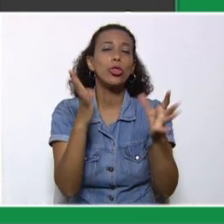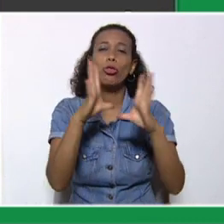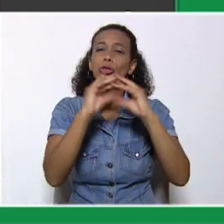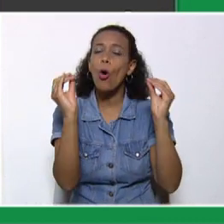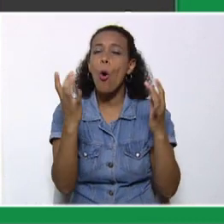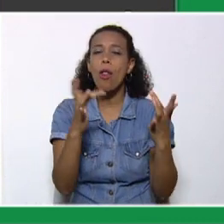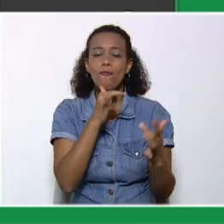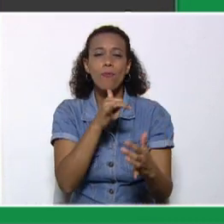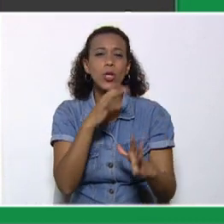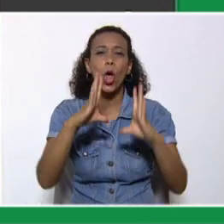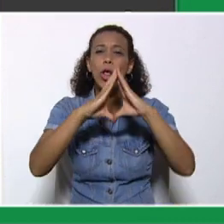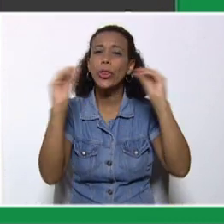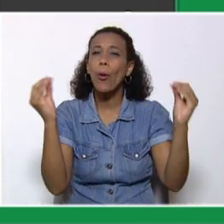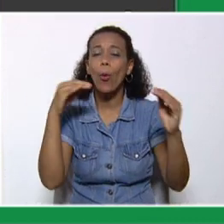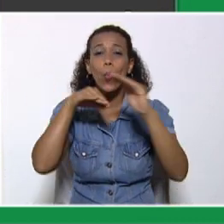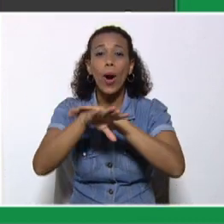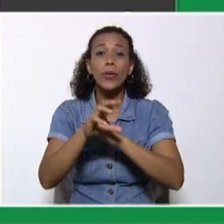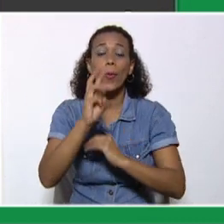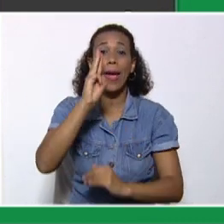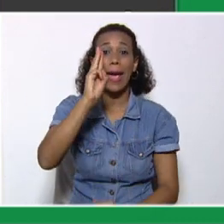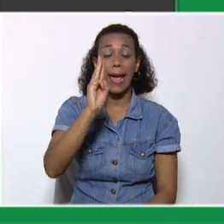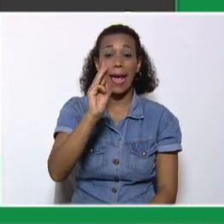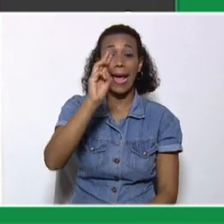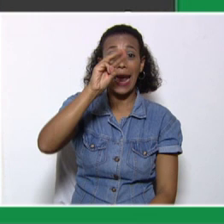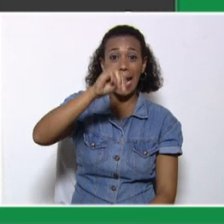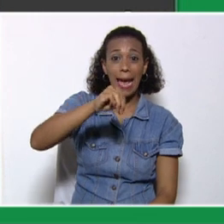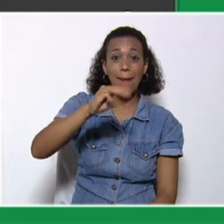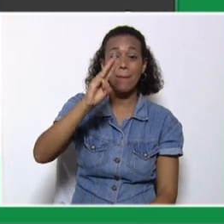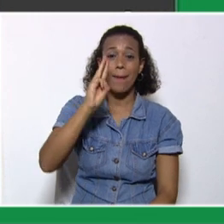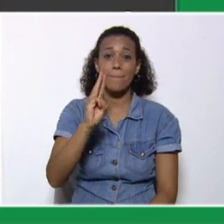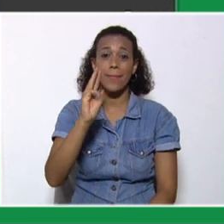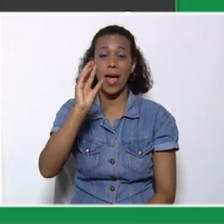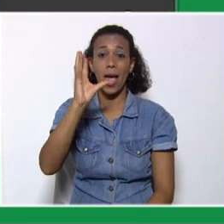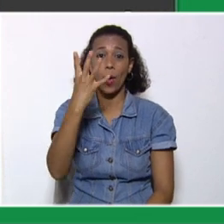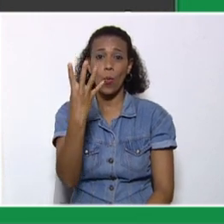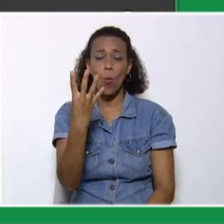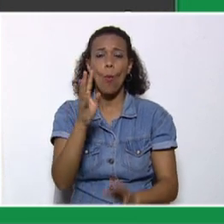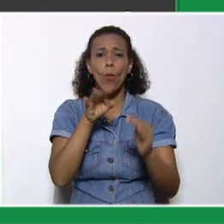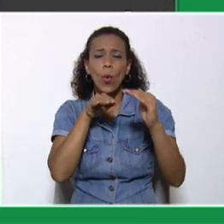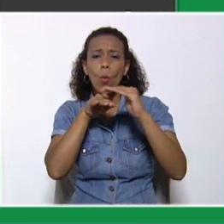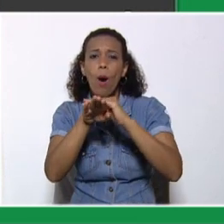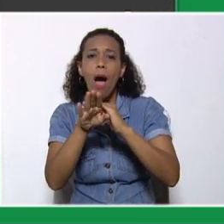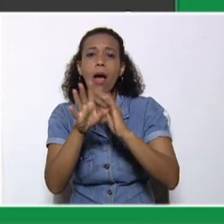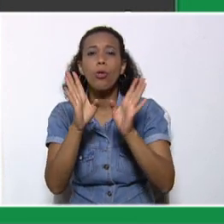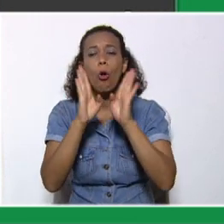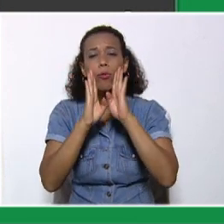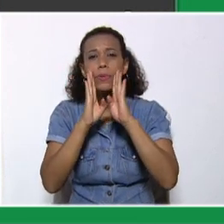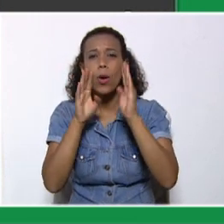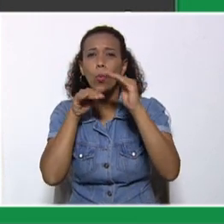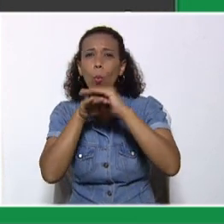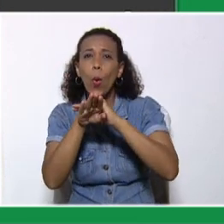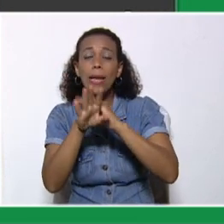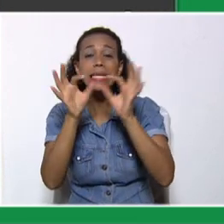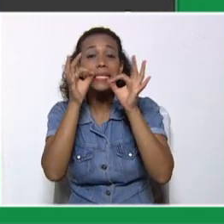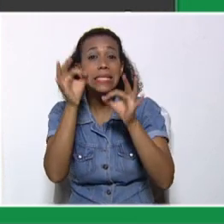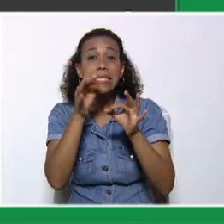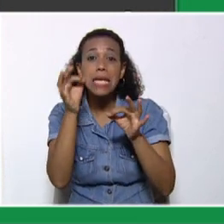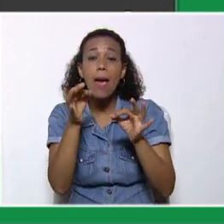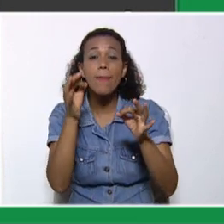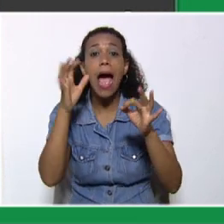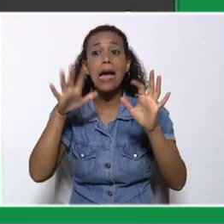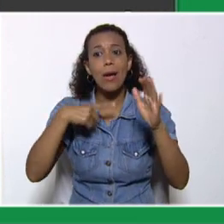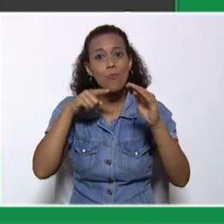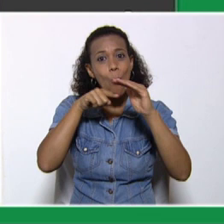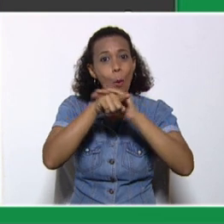formatos. Lo damos en MP4. El perfil del video. Mi recomendación es que sea